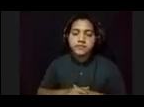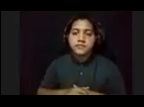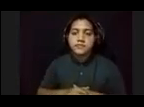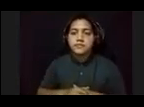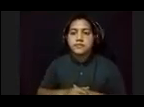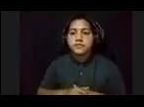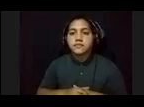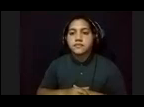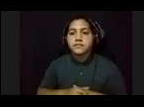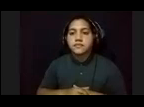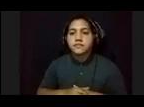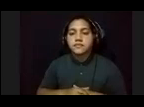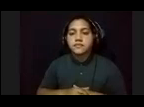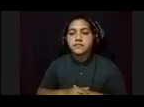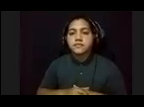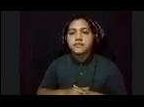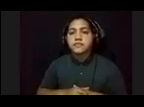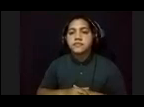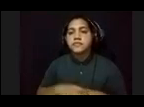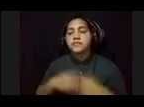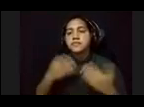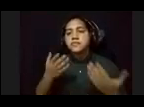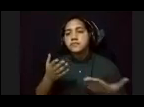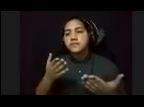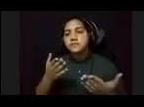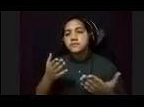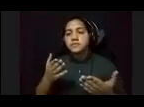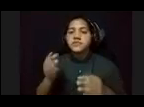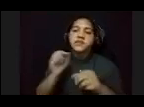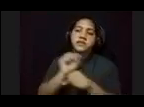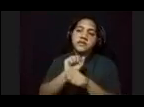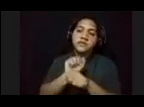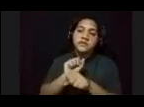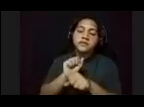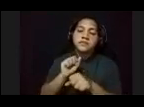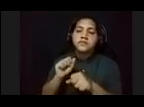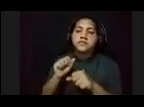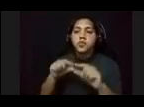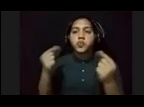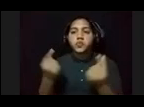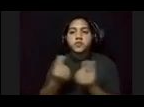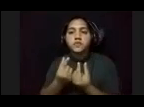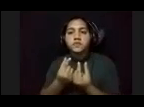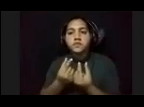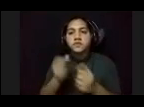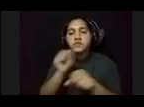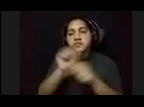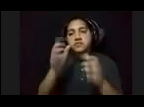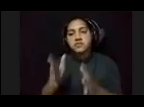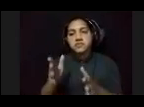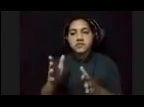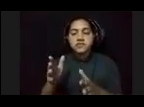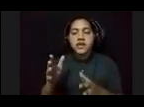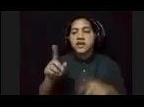Como vemos, pues se resalta en la fuerza laboral un grupo de peones en ocupaciones